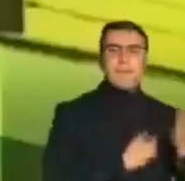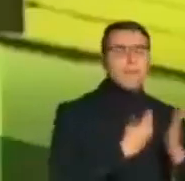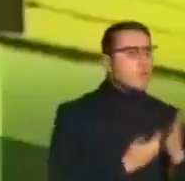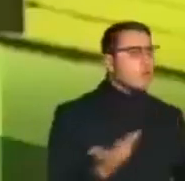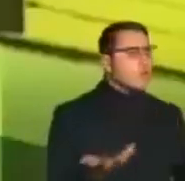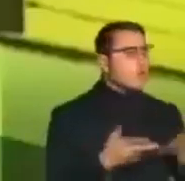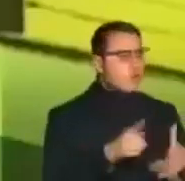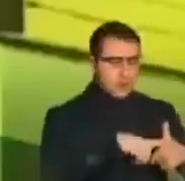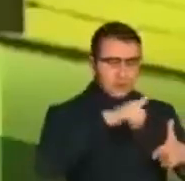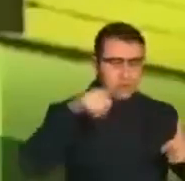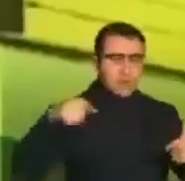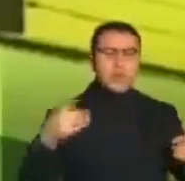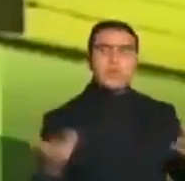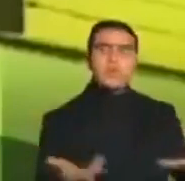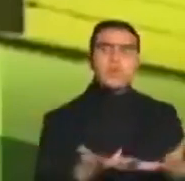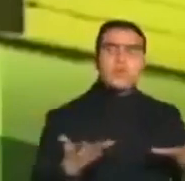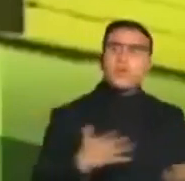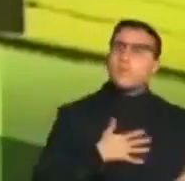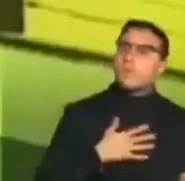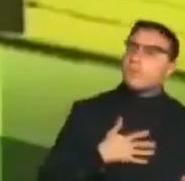papeles con los datos.